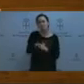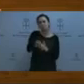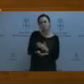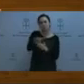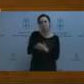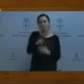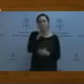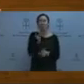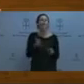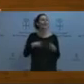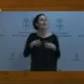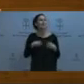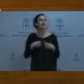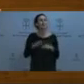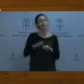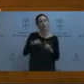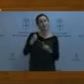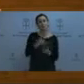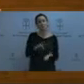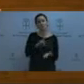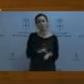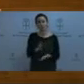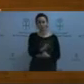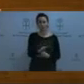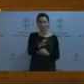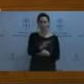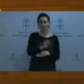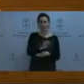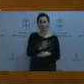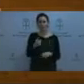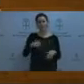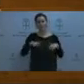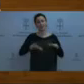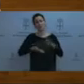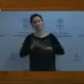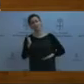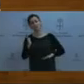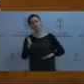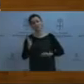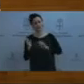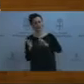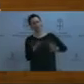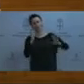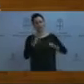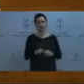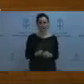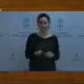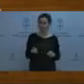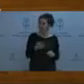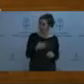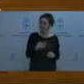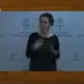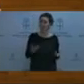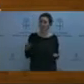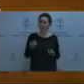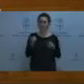tratar de un capricho para después, cuando hay que cuidarlos o cuando uno se quiere ir de vacaciones, por ejemplo, abandonarlos. Por eso es fundamental